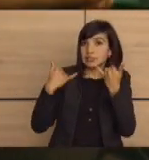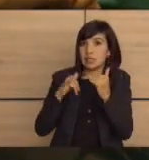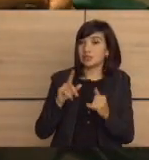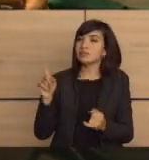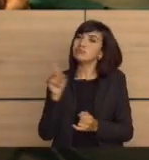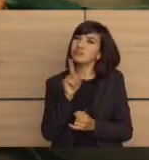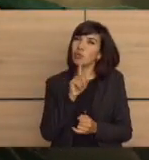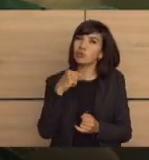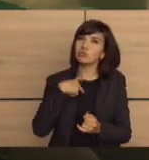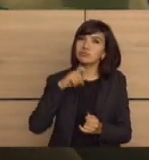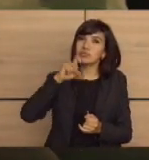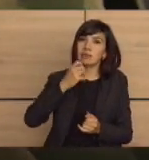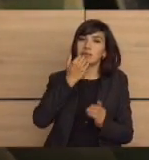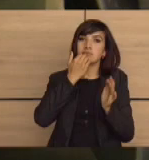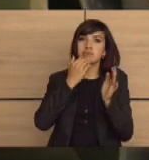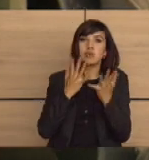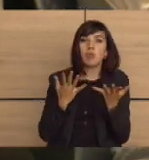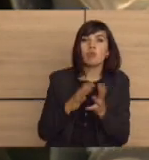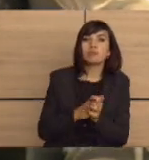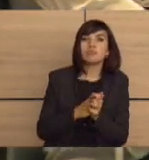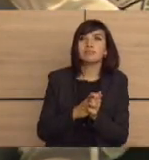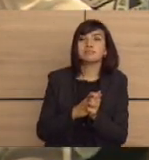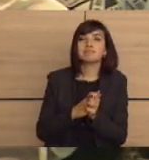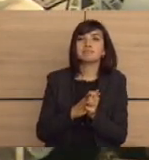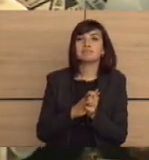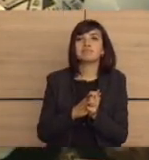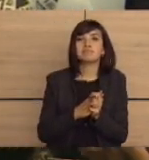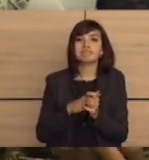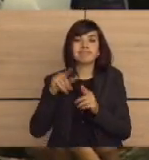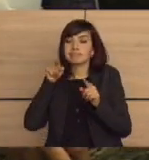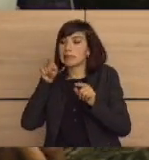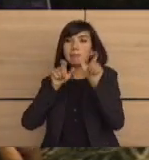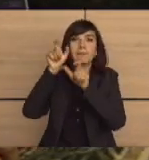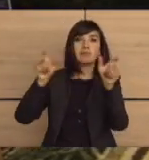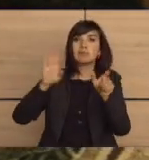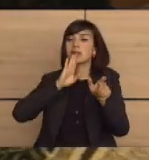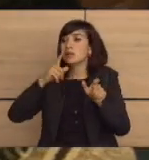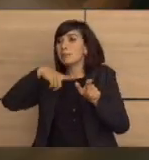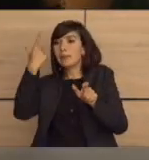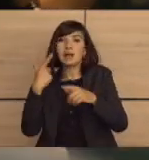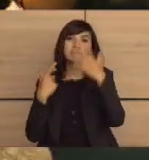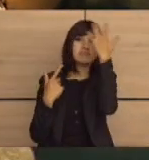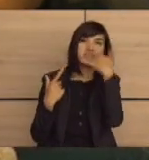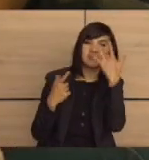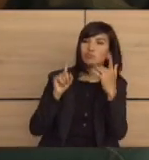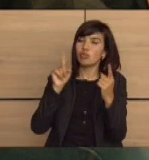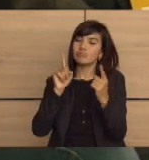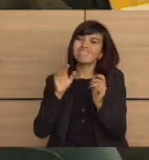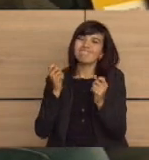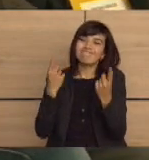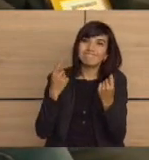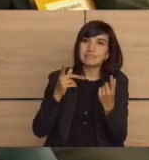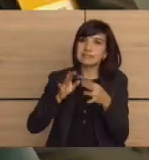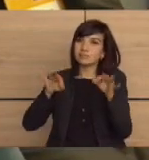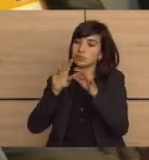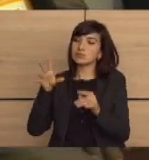un pensamiento de blanco y negro, antinómico, sino el uno. Pero no solo eso, por supuesto que hay que pensarla y repensarla, porque